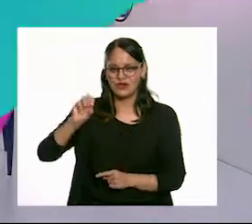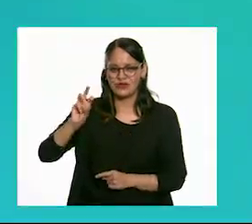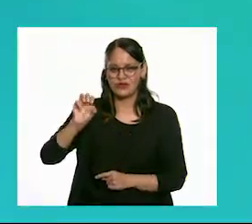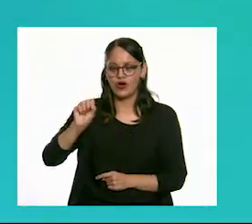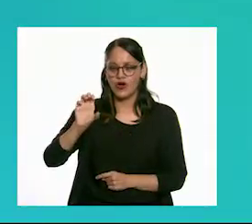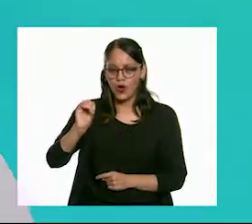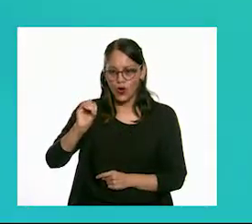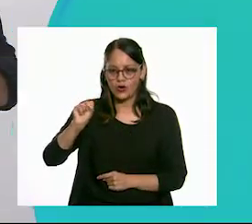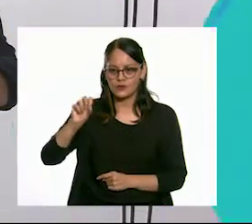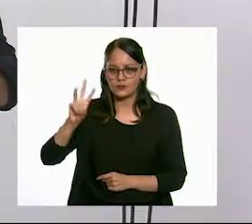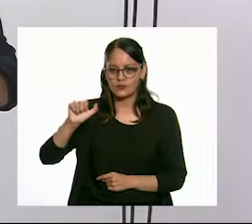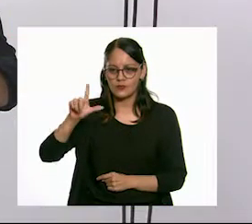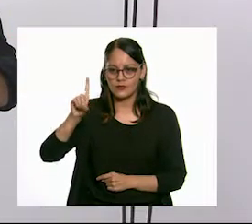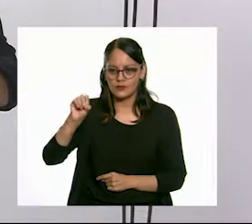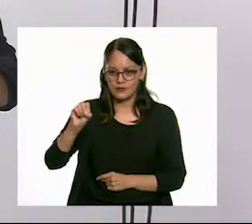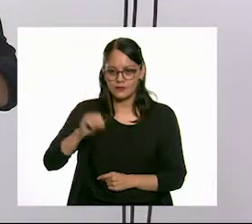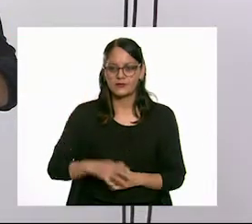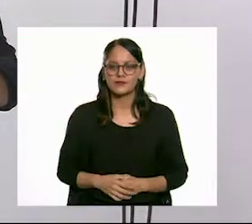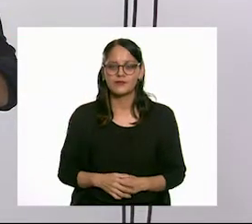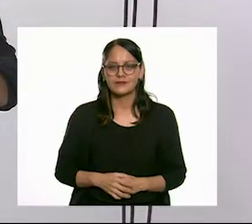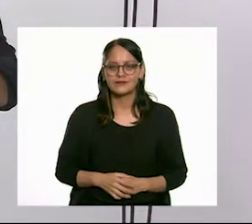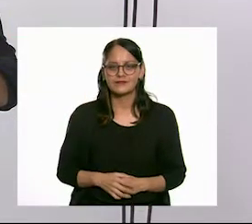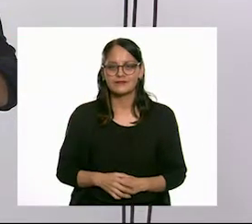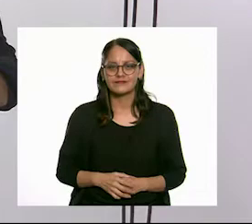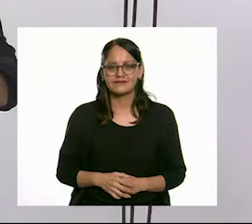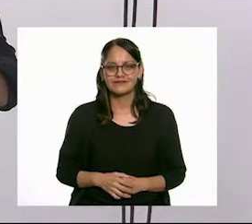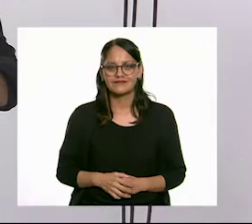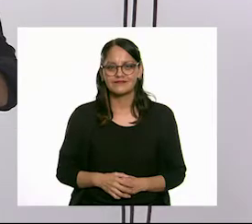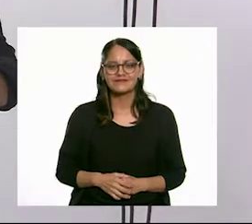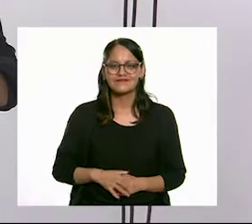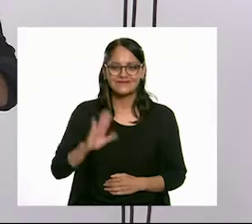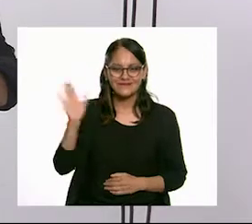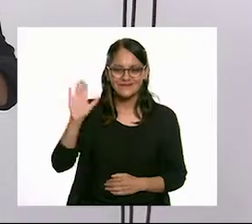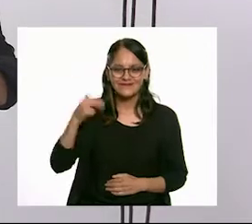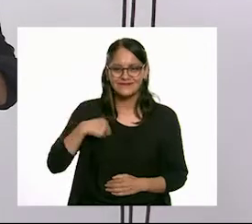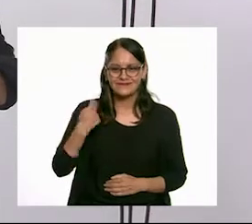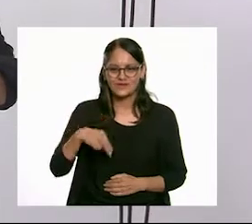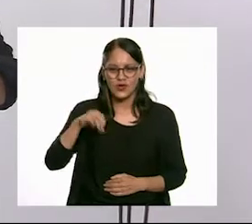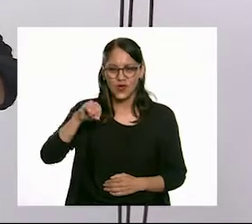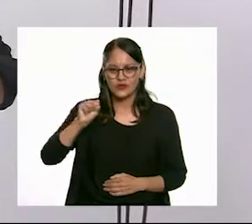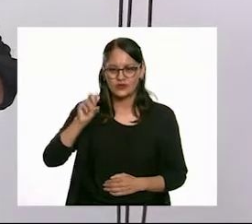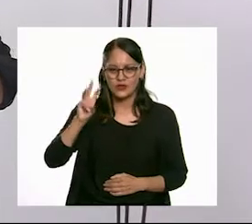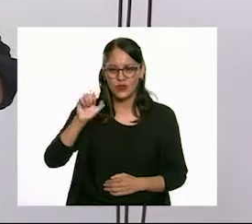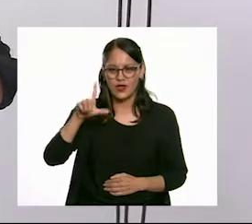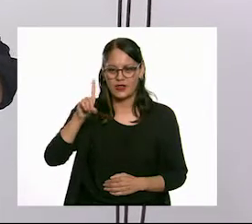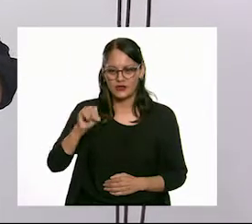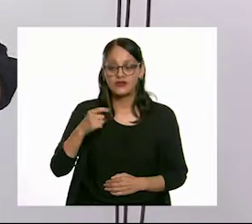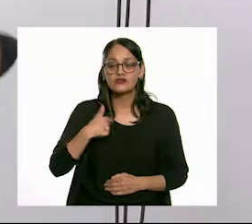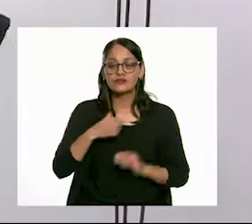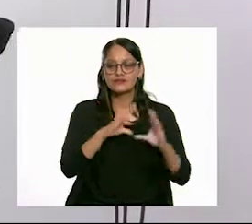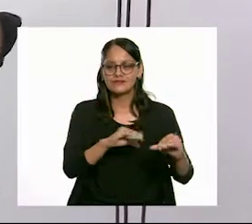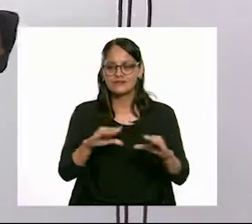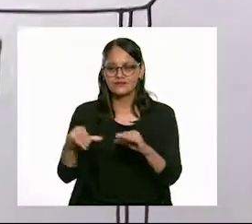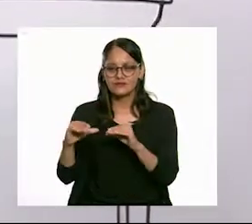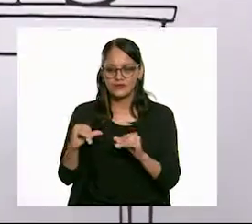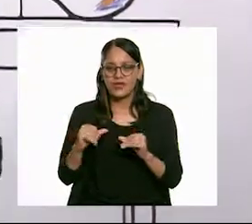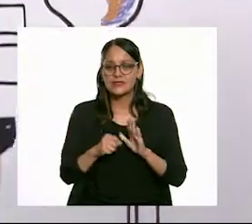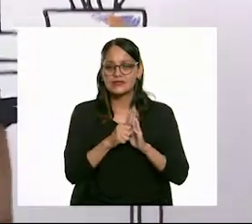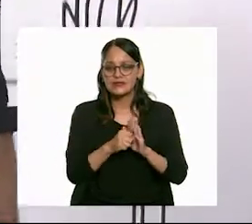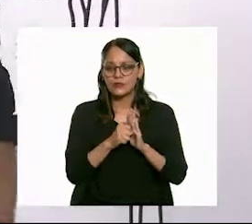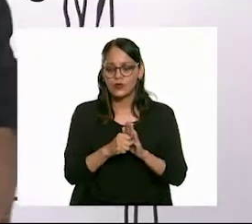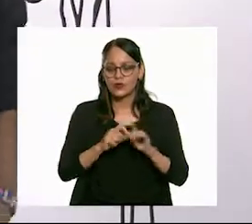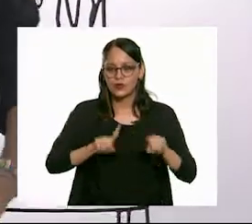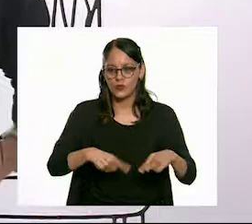Osvaldo. Hola, soy Osvaldo, su maestro de lectoescritura. Pero hoy vengo a